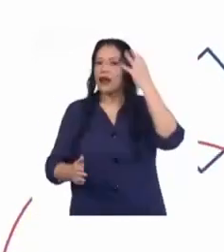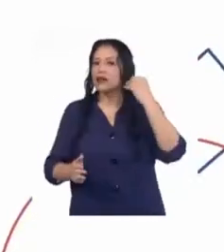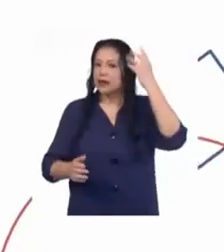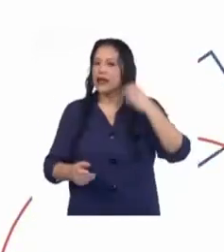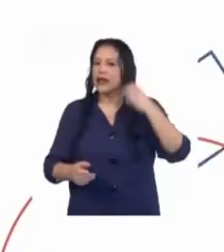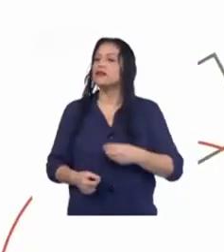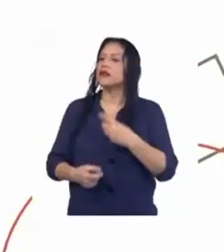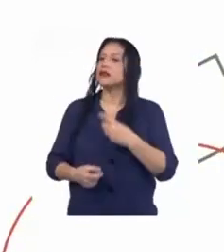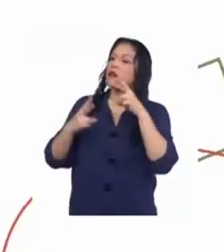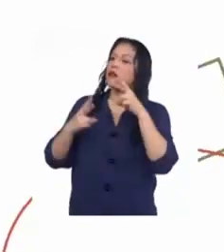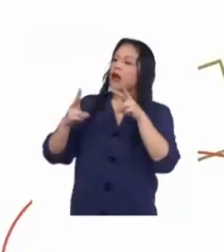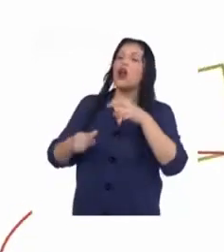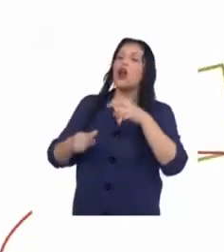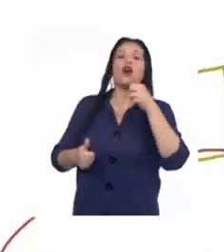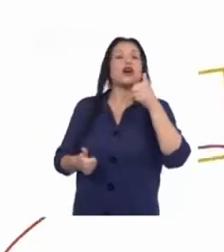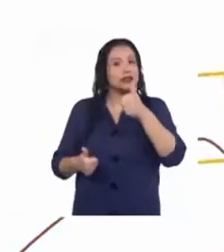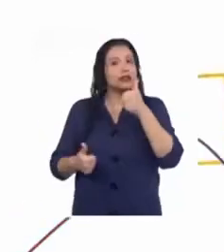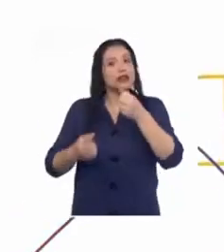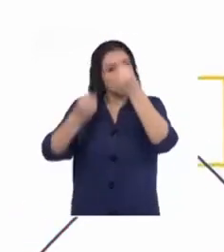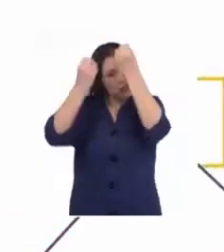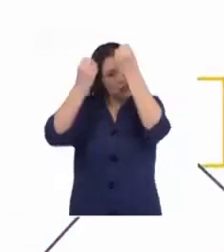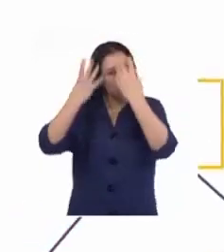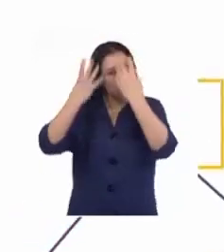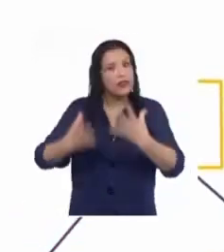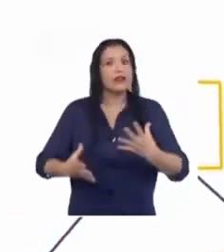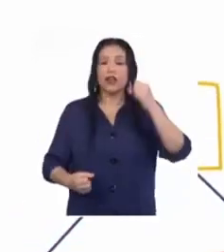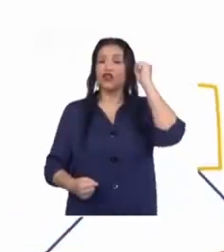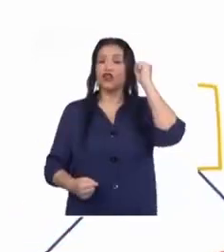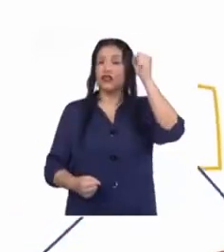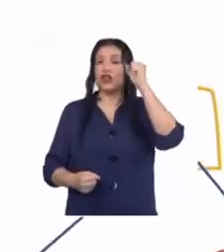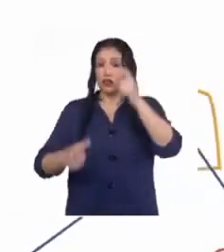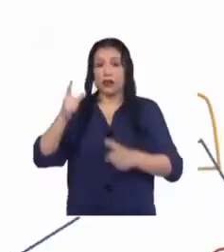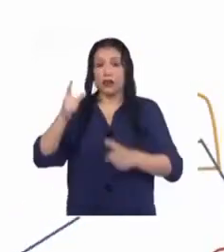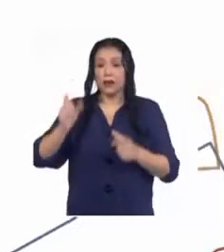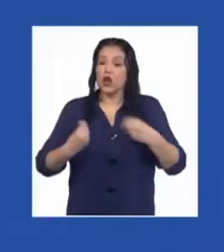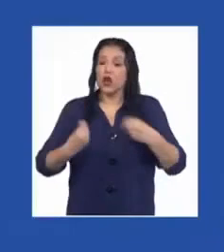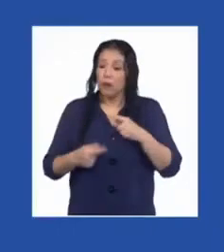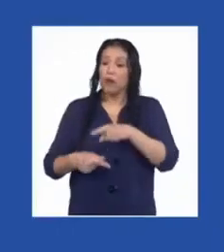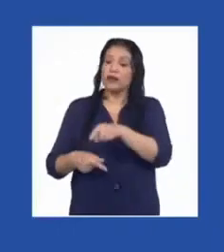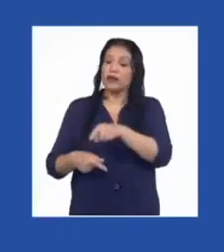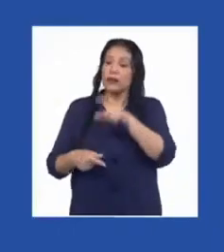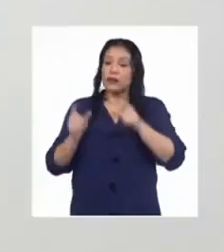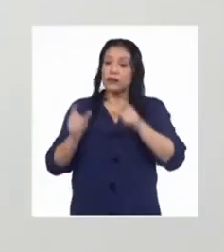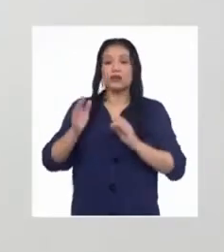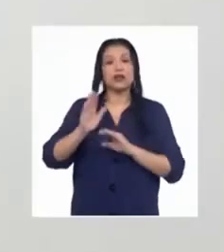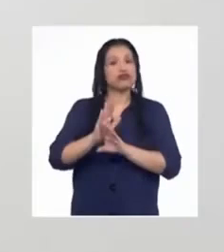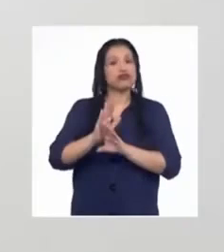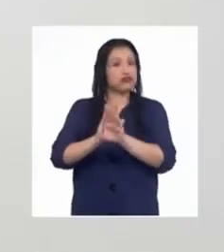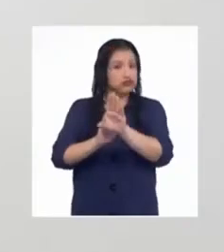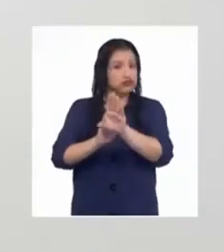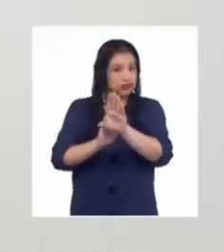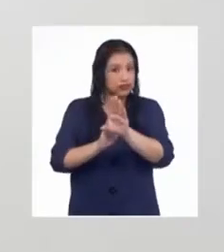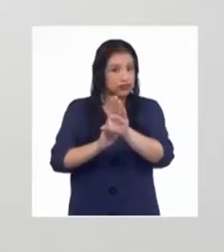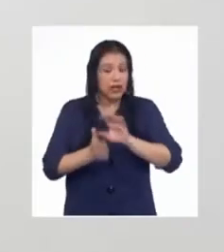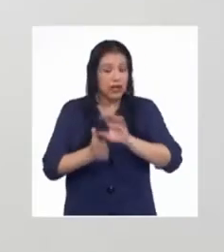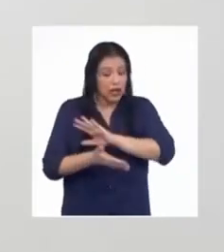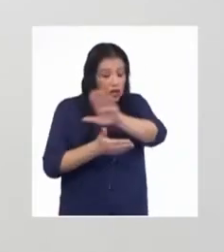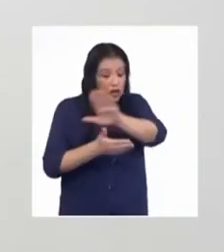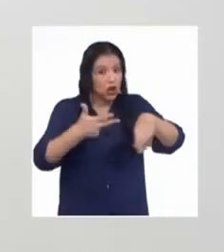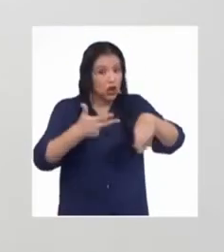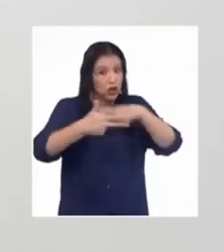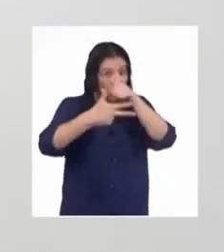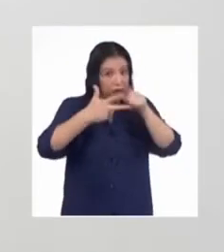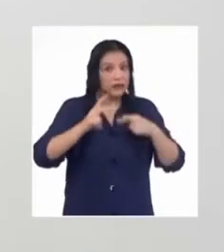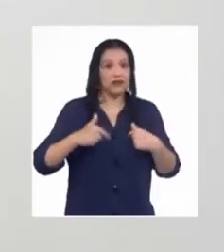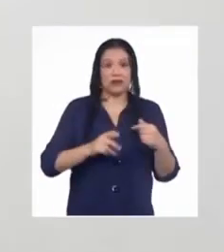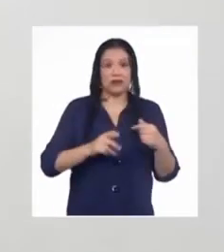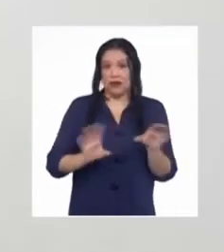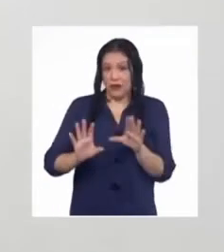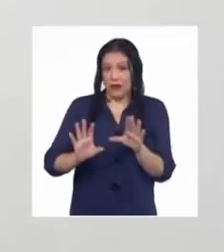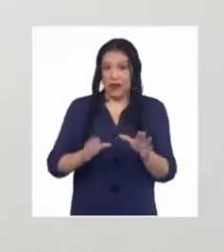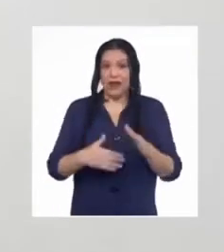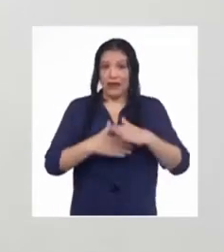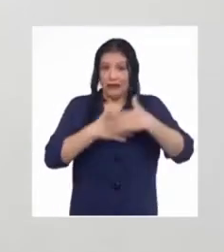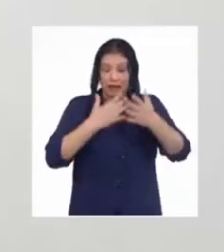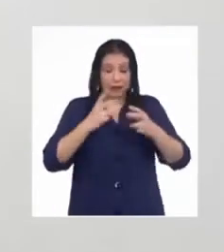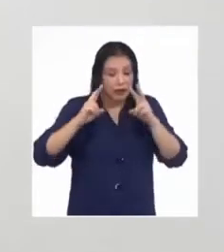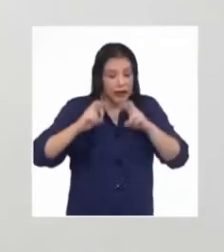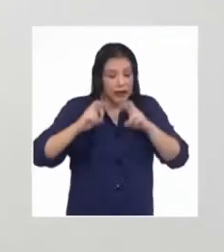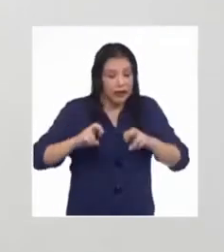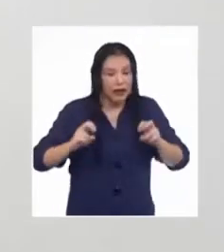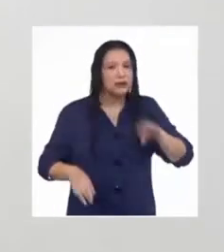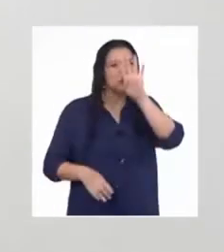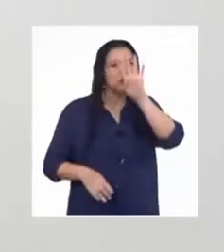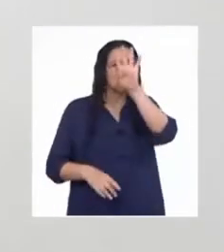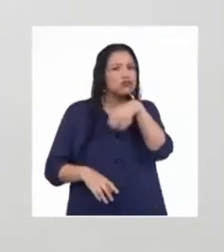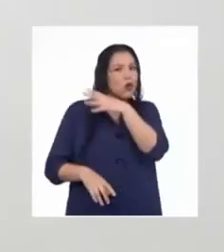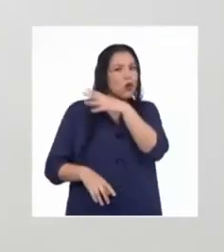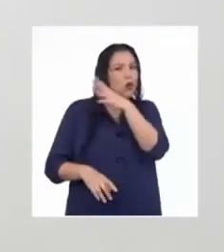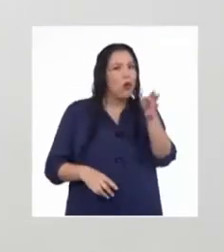se cumplen los derechos de las personas y cómo éstas han ido superándose. Haré todo esto porque luego del análisis de cuadros